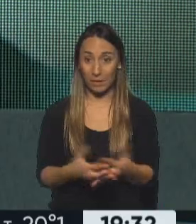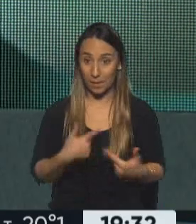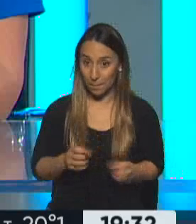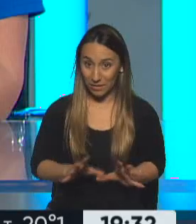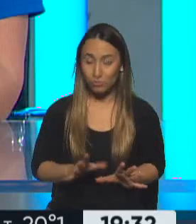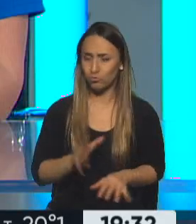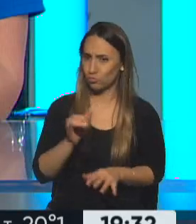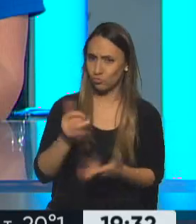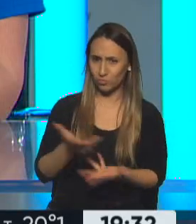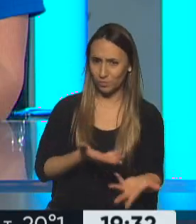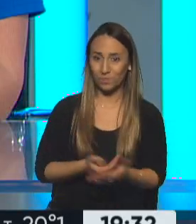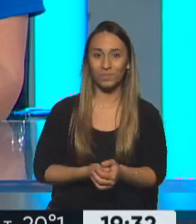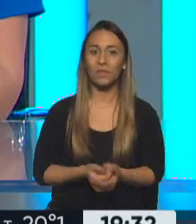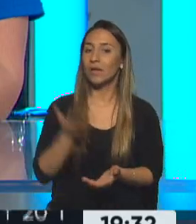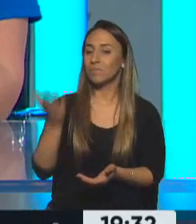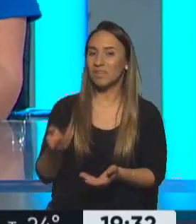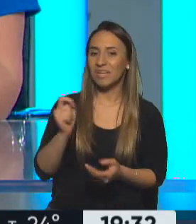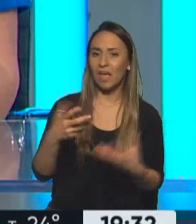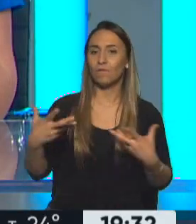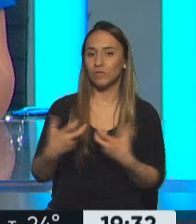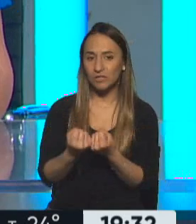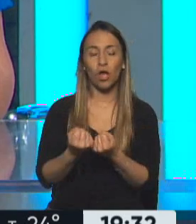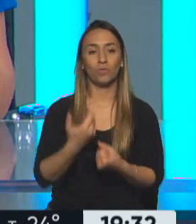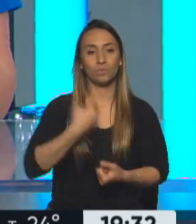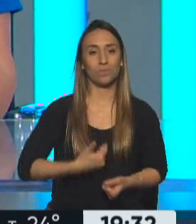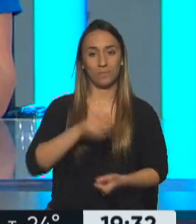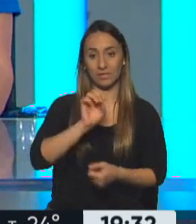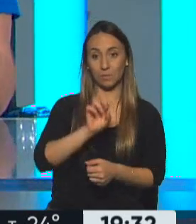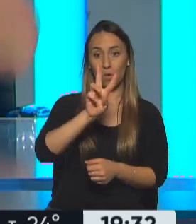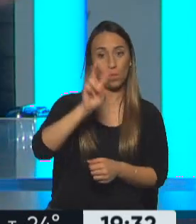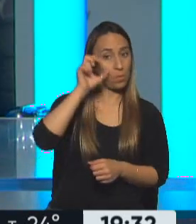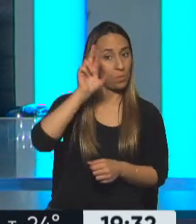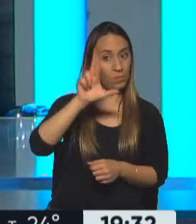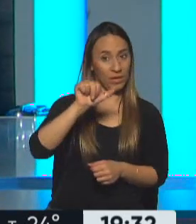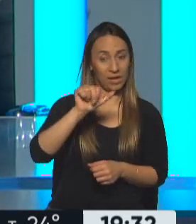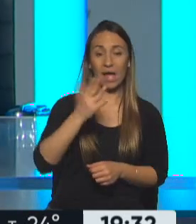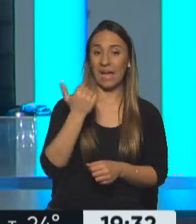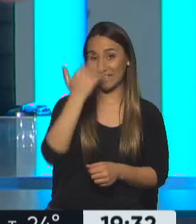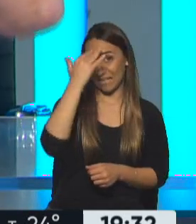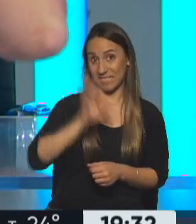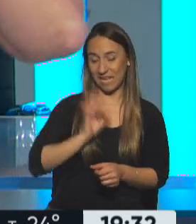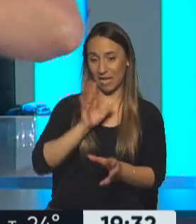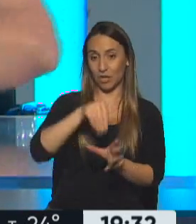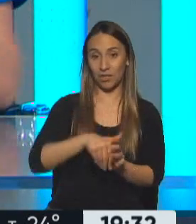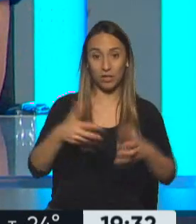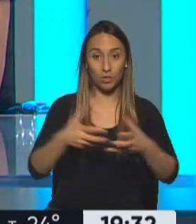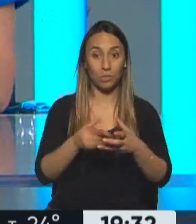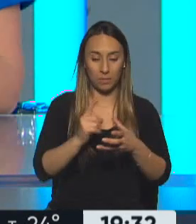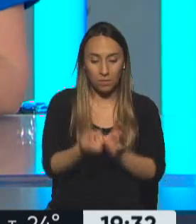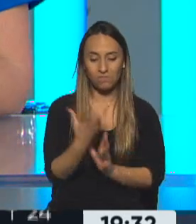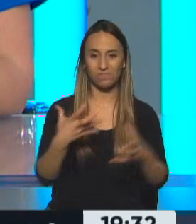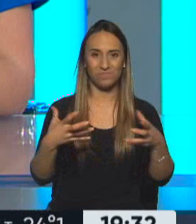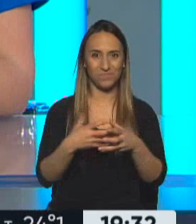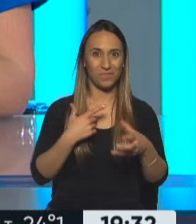bueno, ¿Quiénes son desde la fundación? Sí, yo soy Vera, hace 15 años que estoy en el grupo, desde que se conformó. Soy